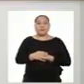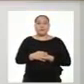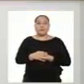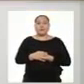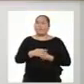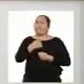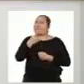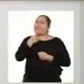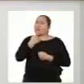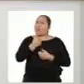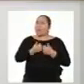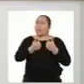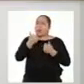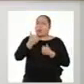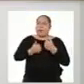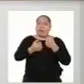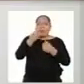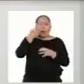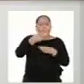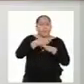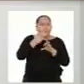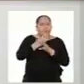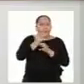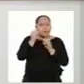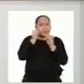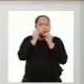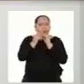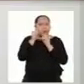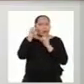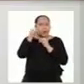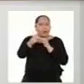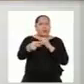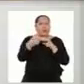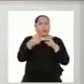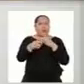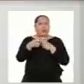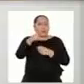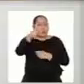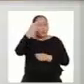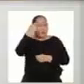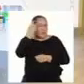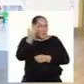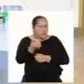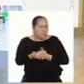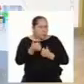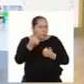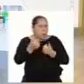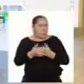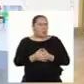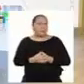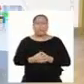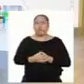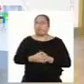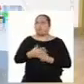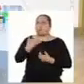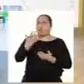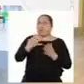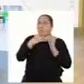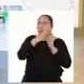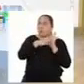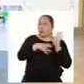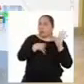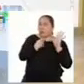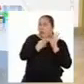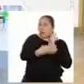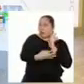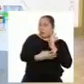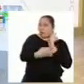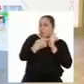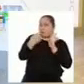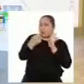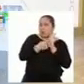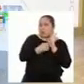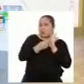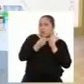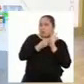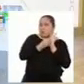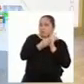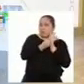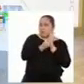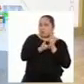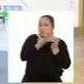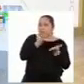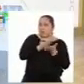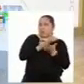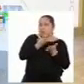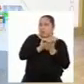¿De qué manera podemos resolver esta situación? ¿Se les acuerda de alguna forma? Quizá con una tabla Ahí podemos ir